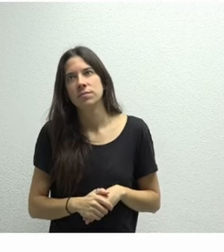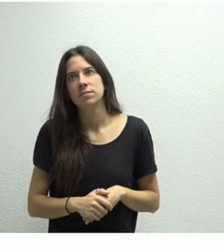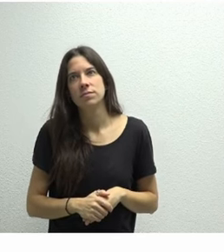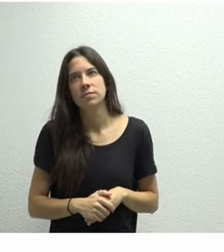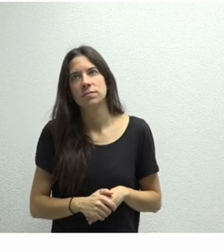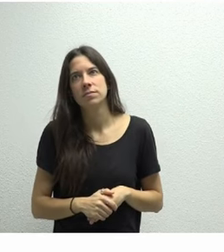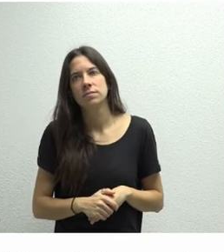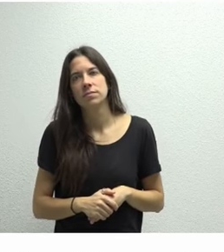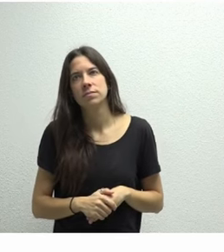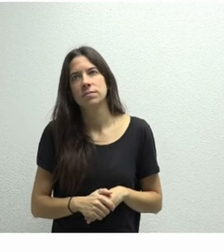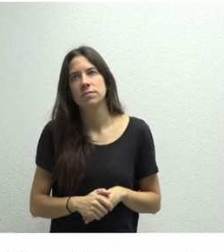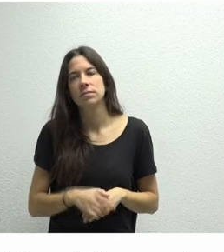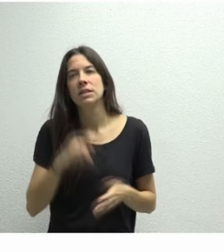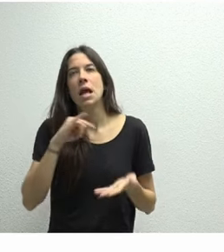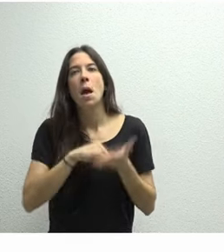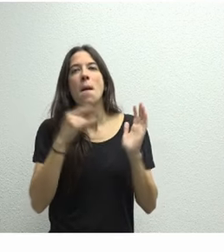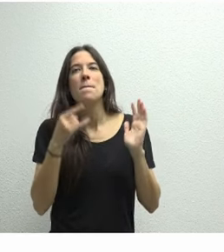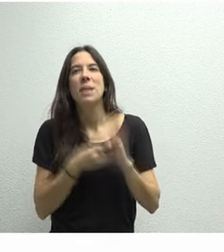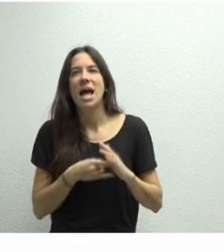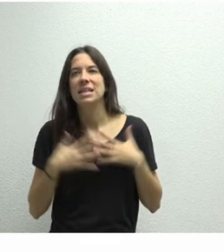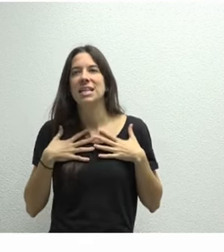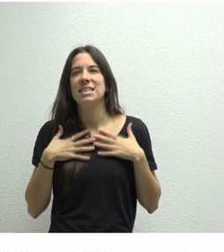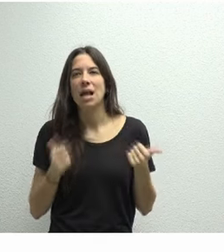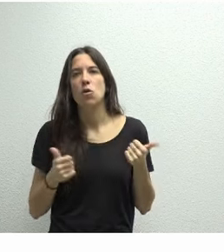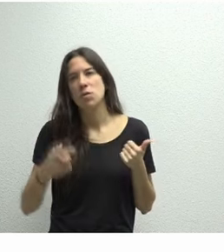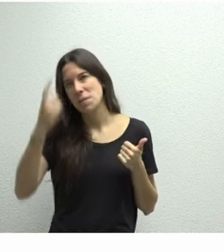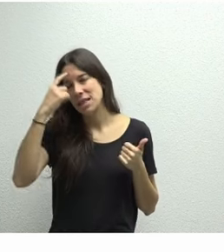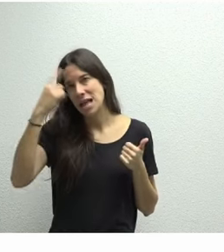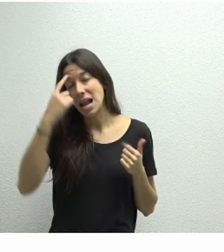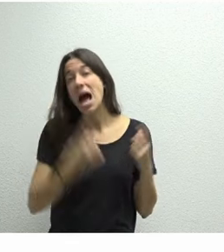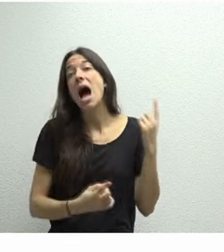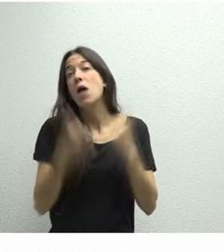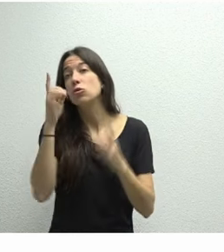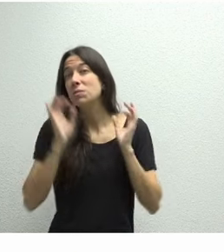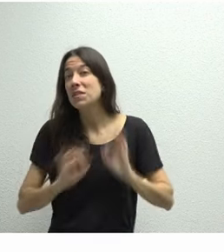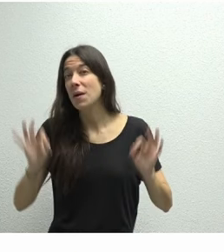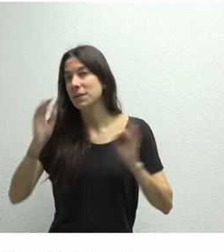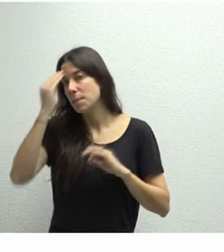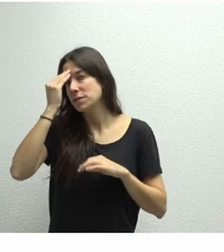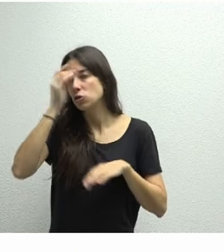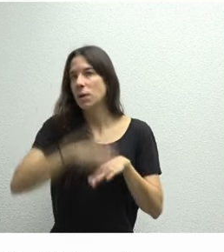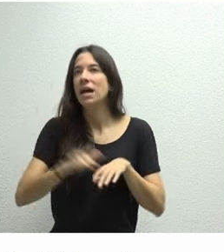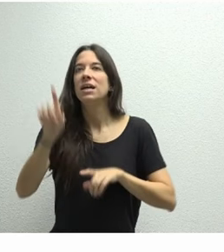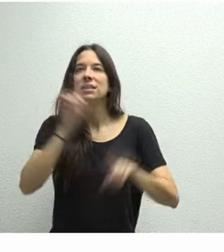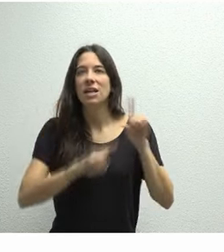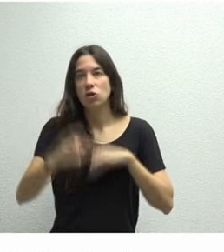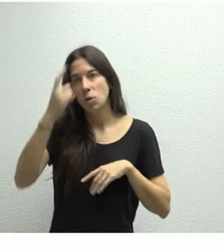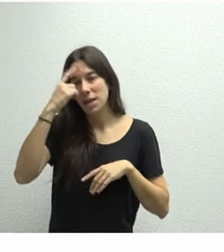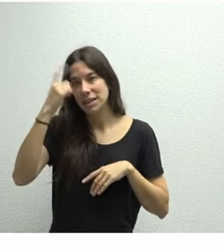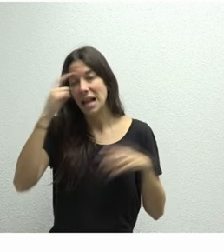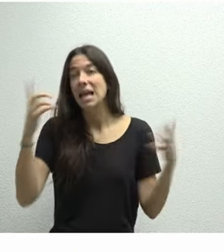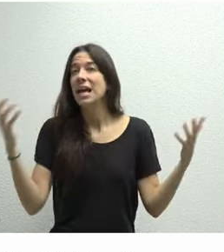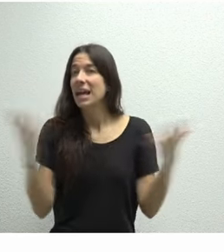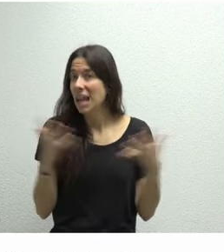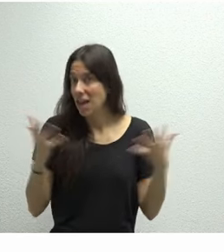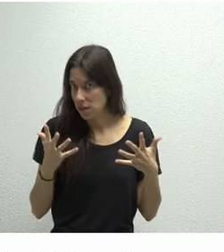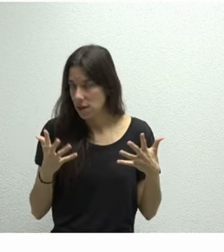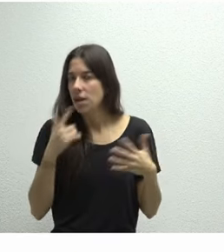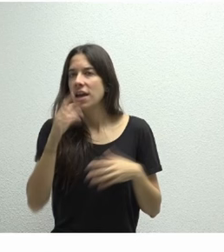los planes de Salud Mental o aquellos específicamente pensados para el trastorno mental grave en las diferentes comunidades